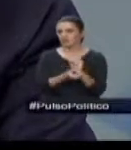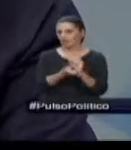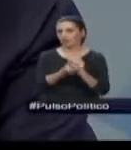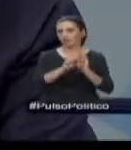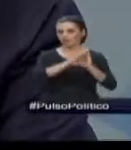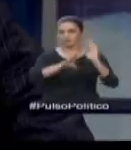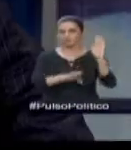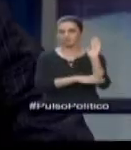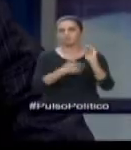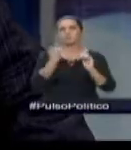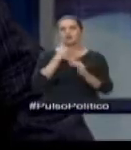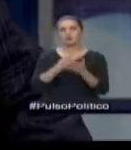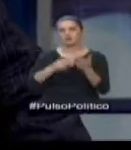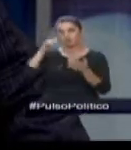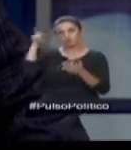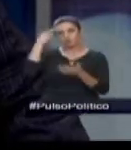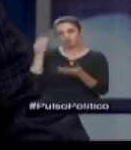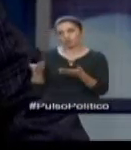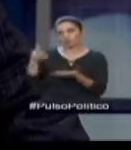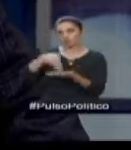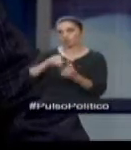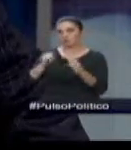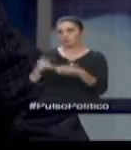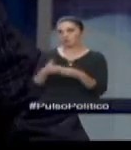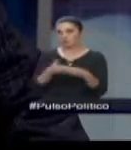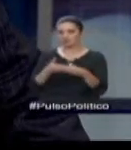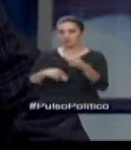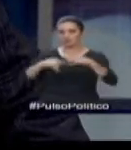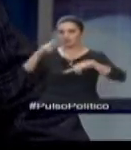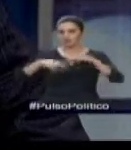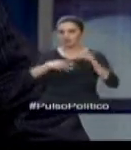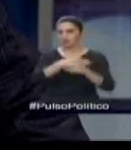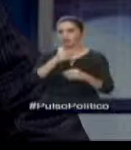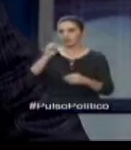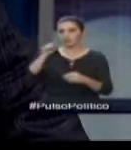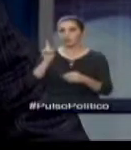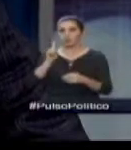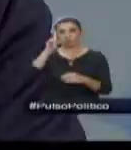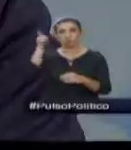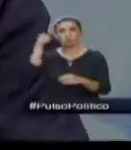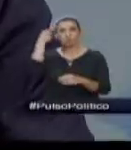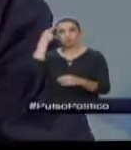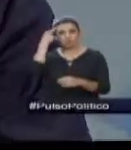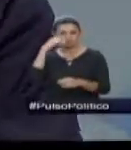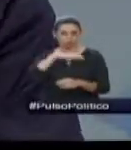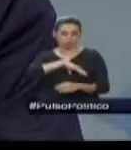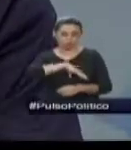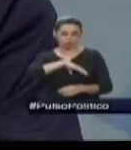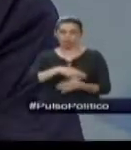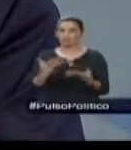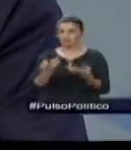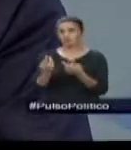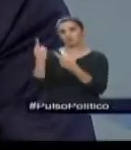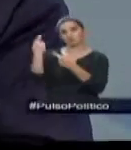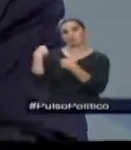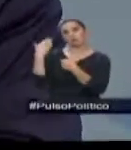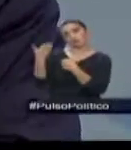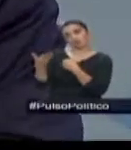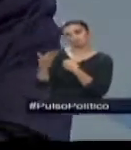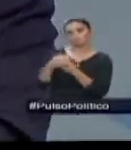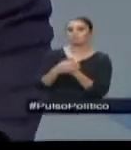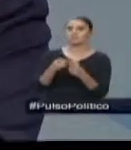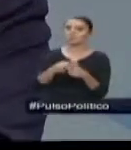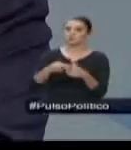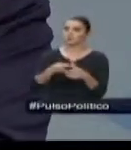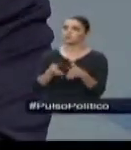que el gobierno central pueda seguir dirigiendo la construcción de un gobierno autónomo quiere encargarse de aquello obviamente